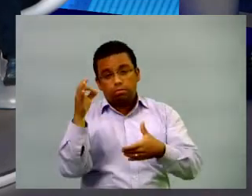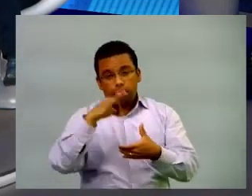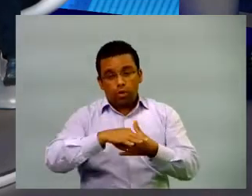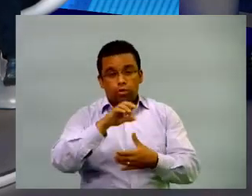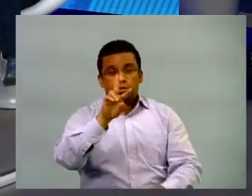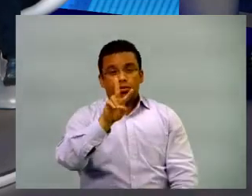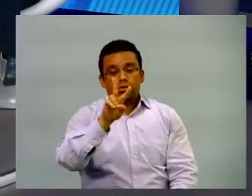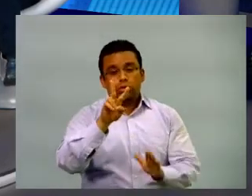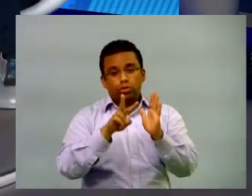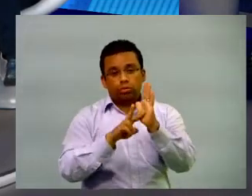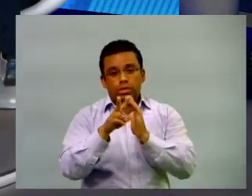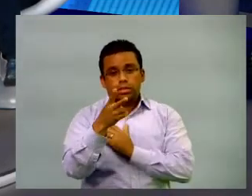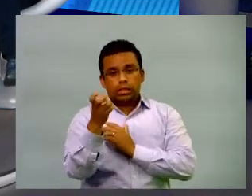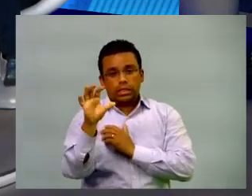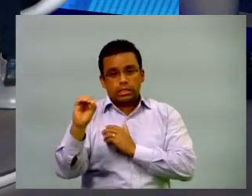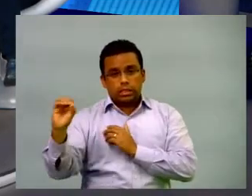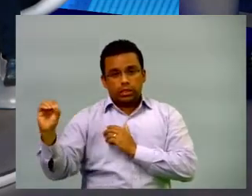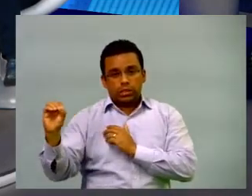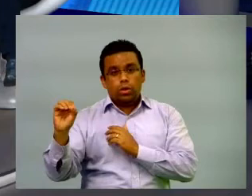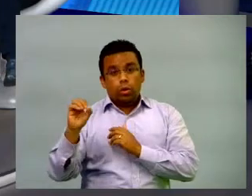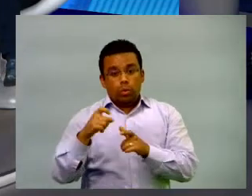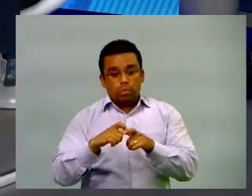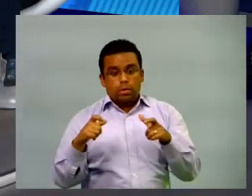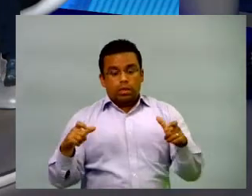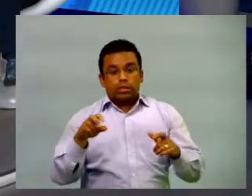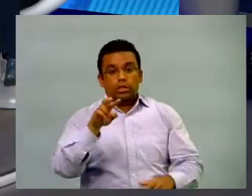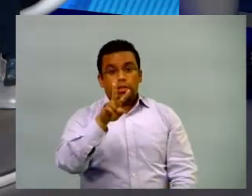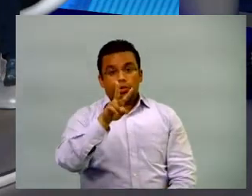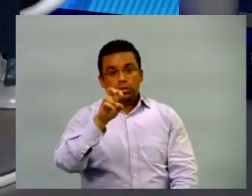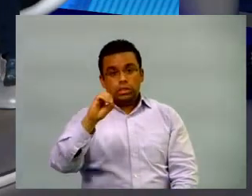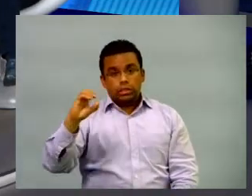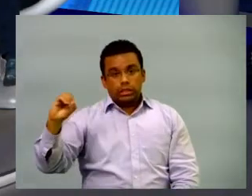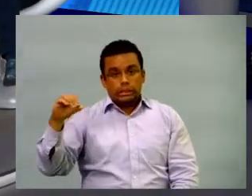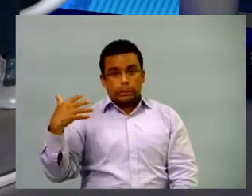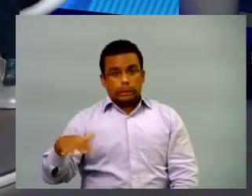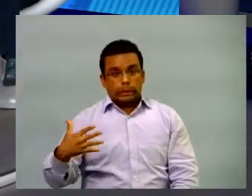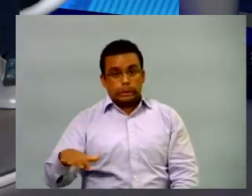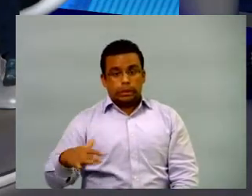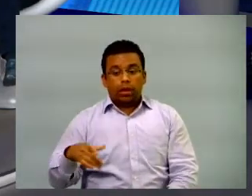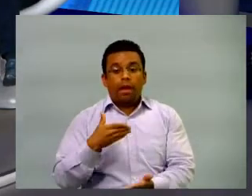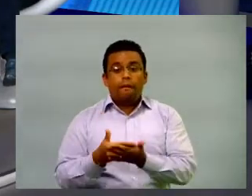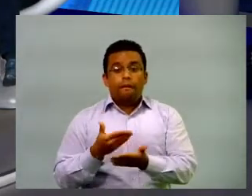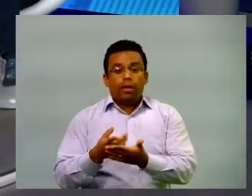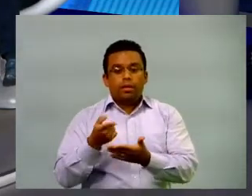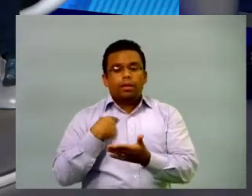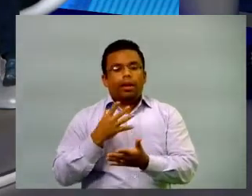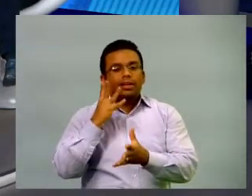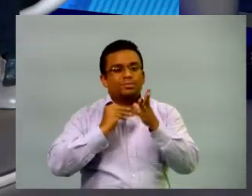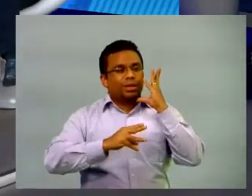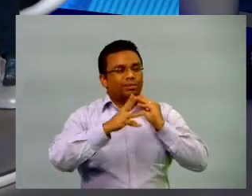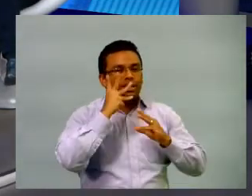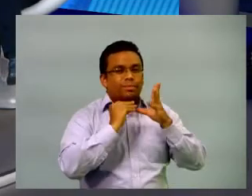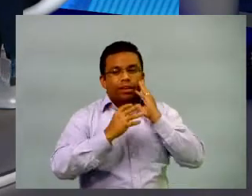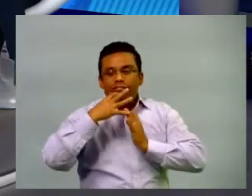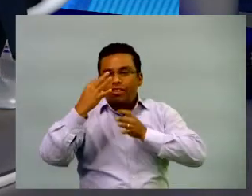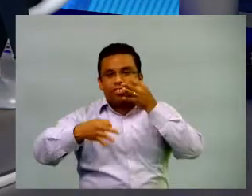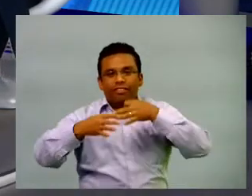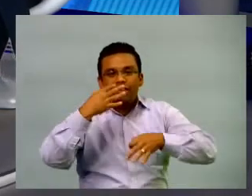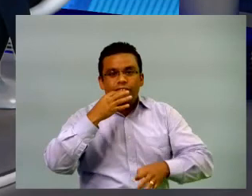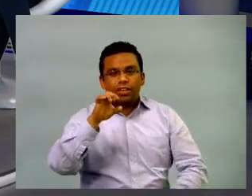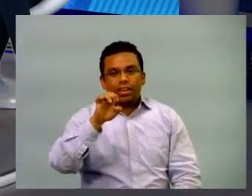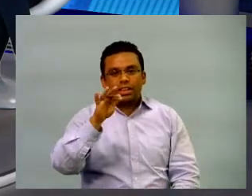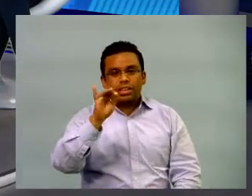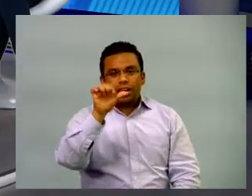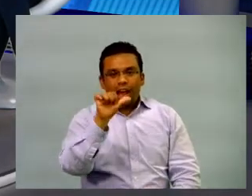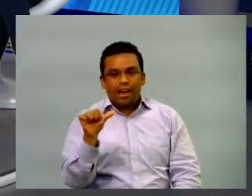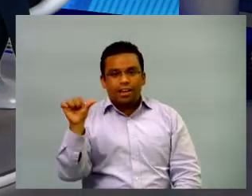votos, son el resultado de más de 40 experiencias ética que fueron presentadas por los docentes